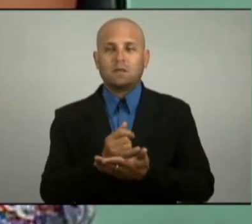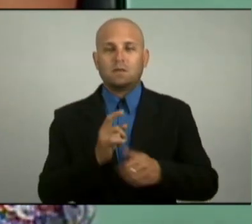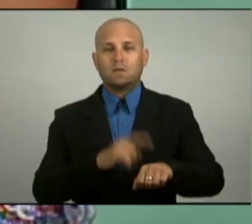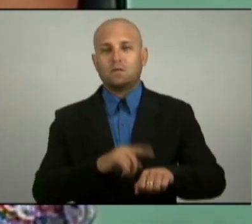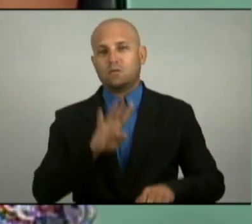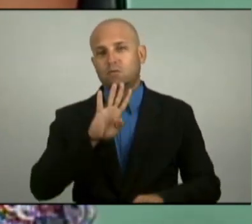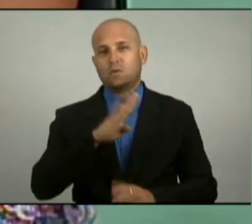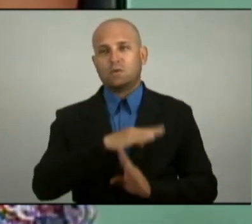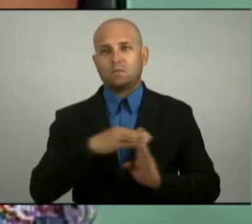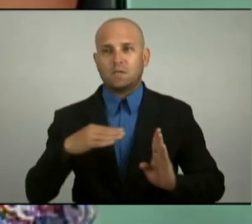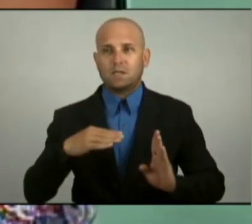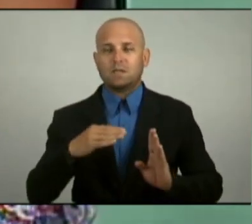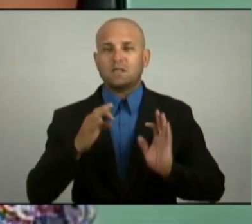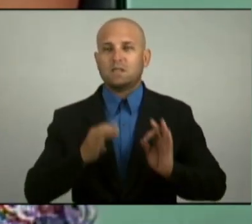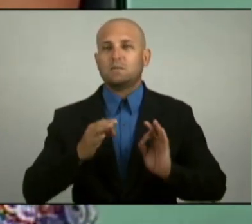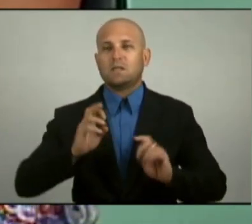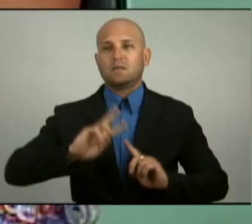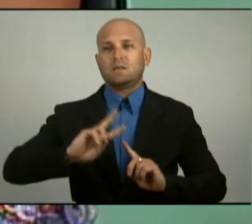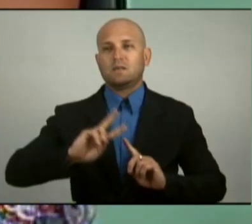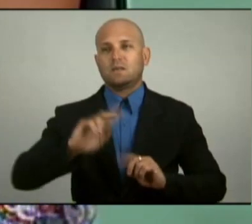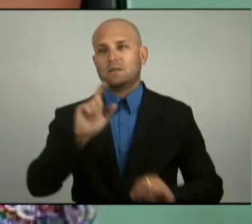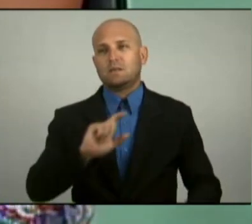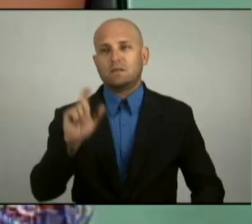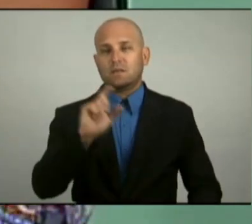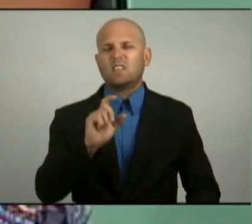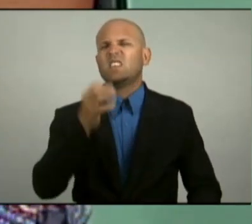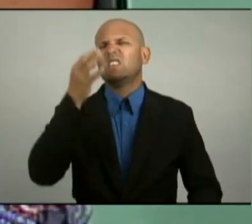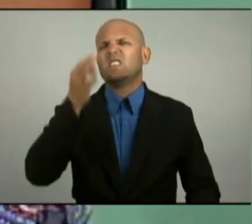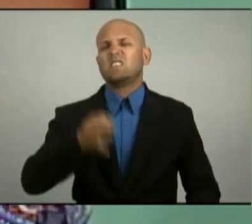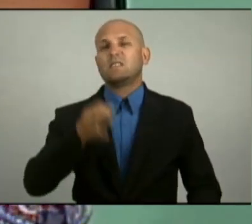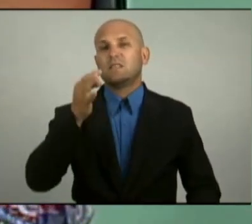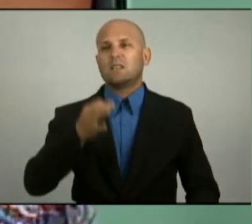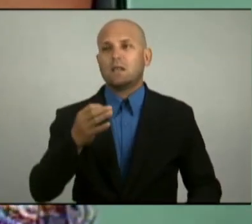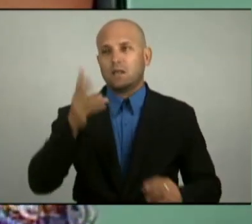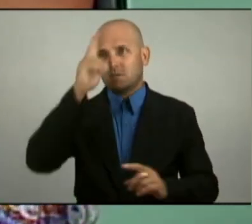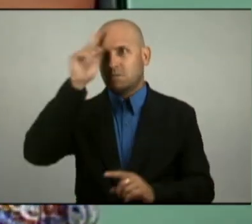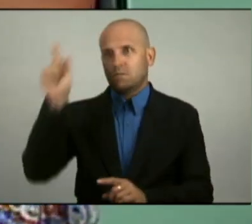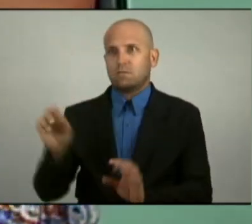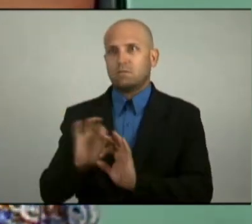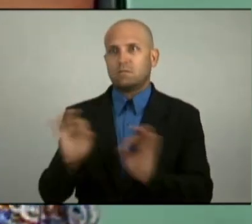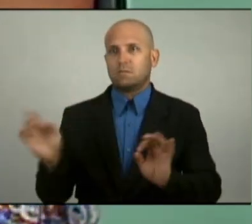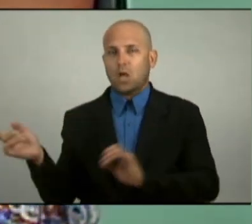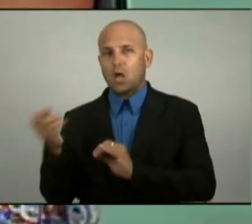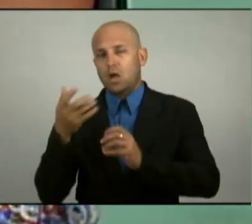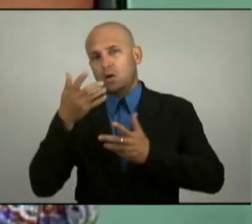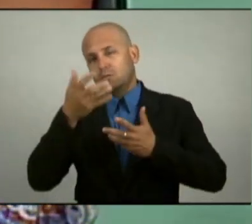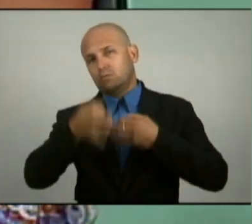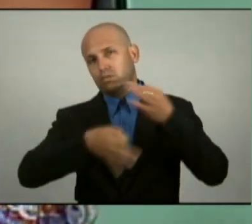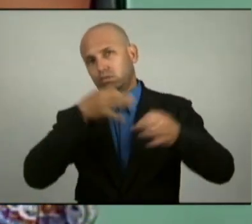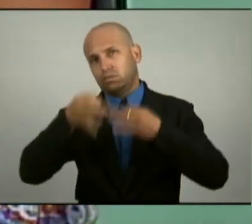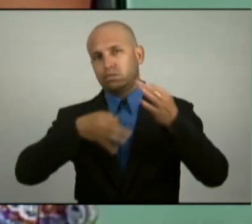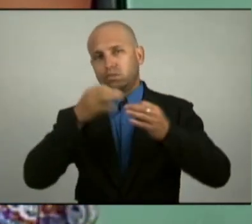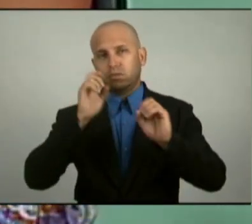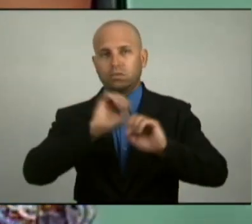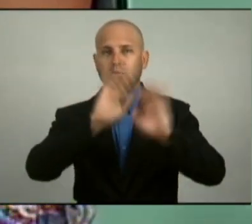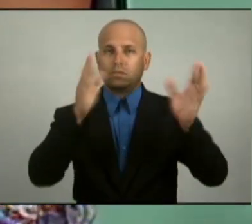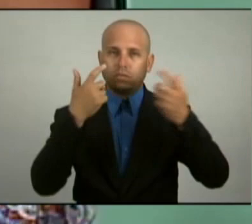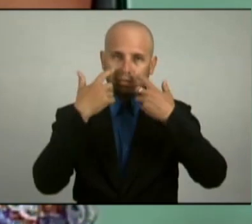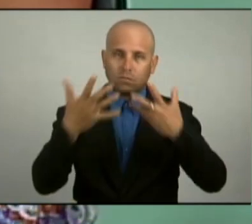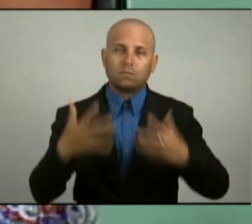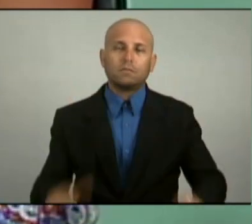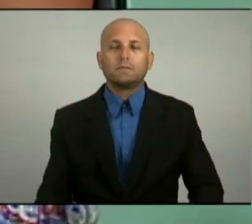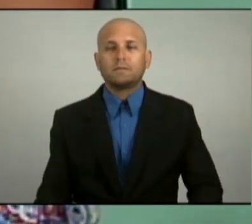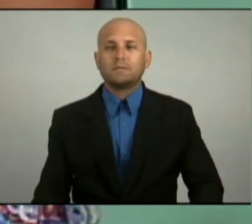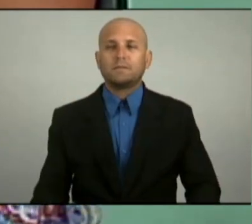4:30 de la tarde por televisión camagu porque les garantizo que aquí siempre van a tener información veraz y oportuna de